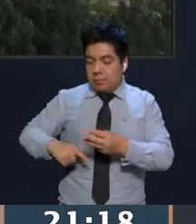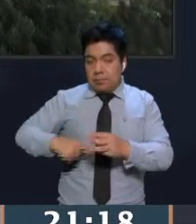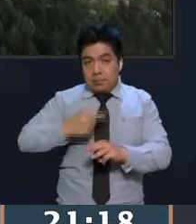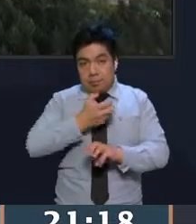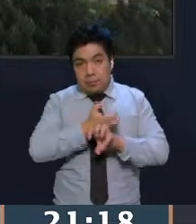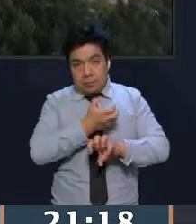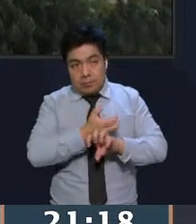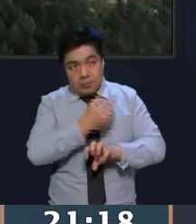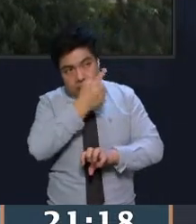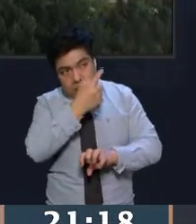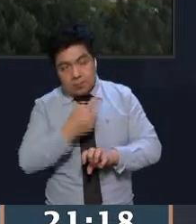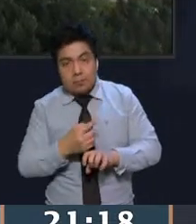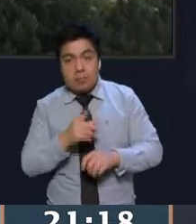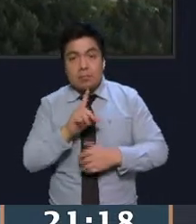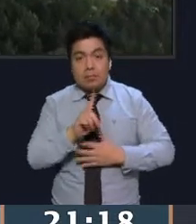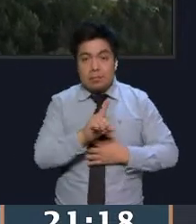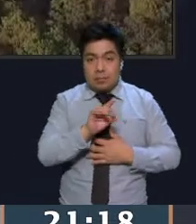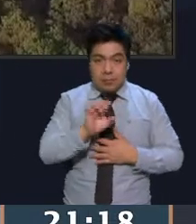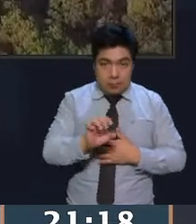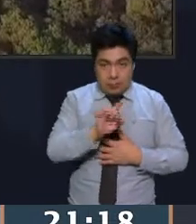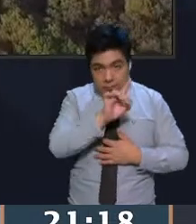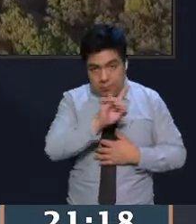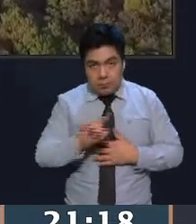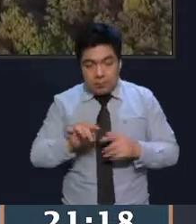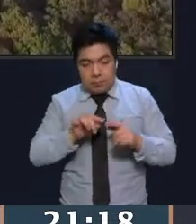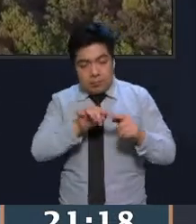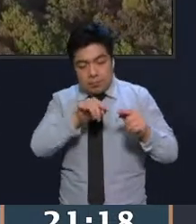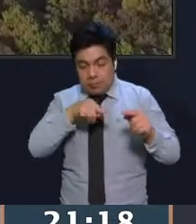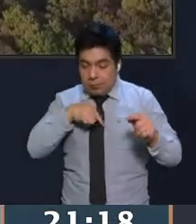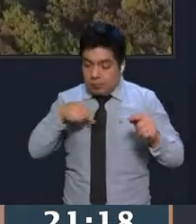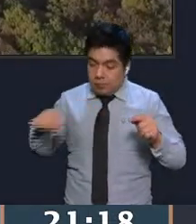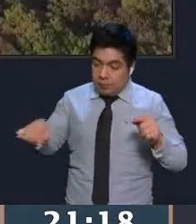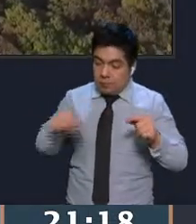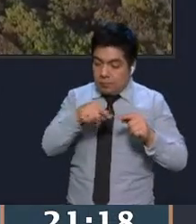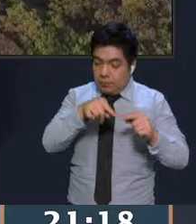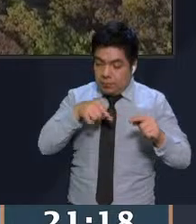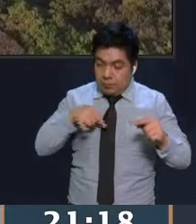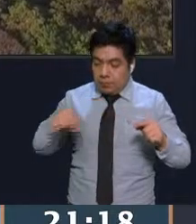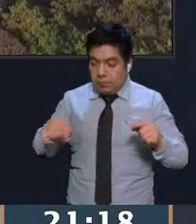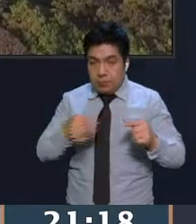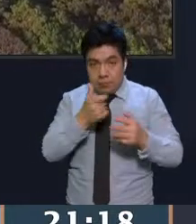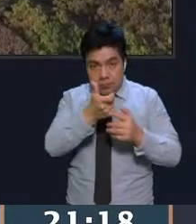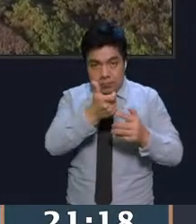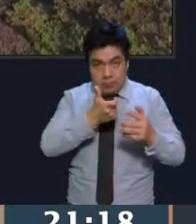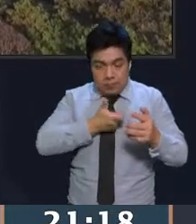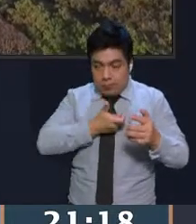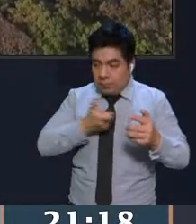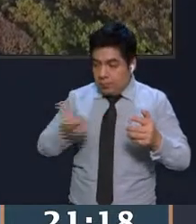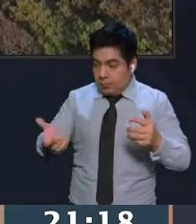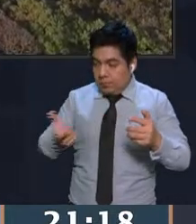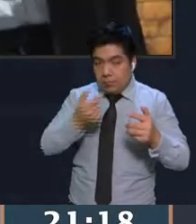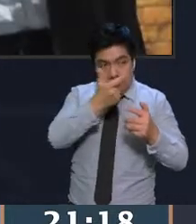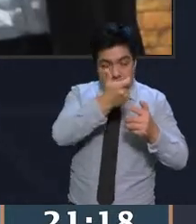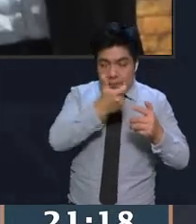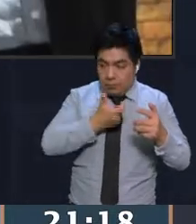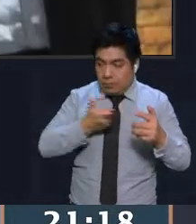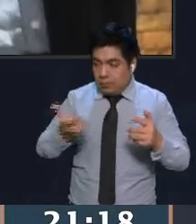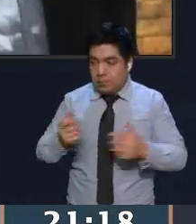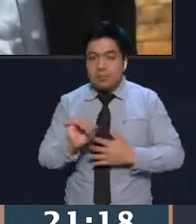través del Departamento de Estado que triangula recursos por sus agencias, en este caso la